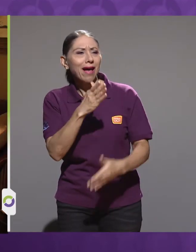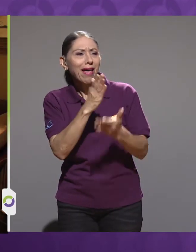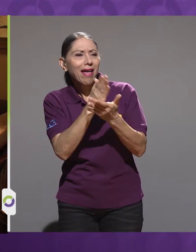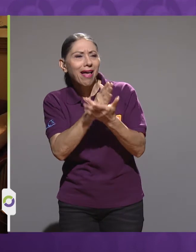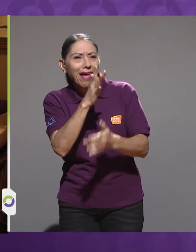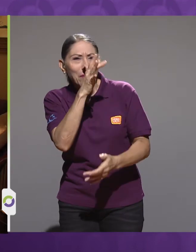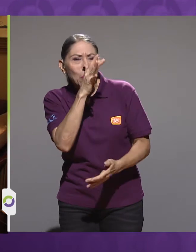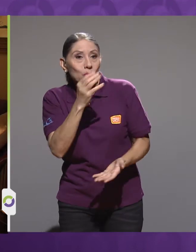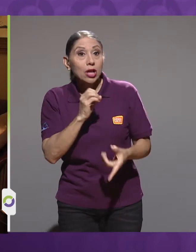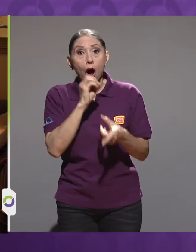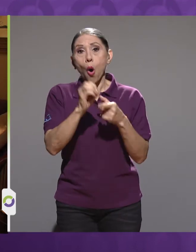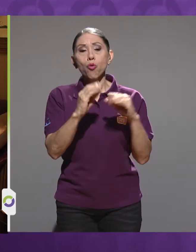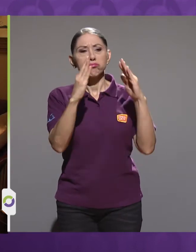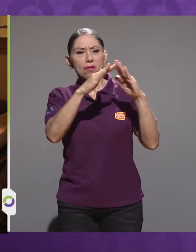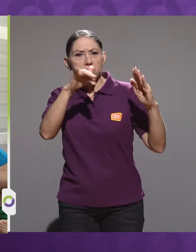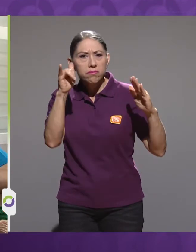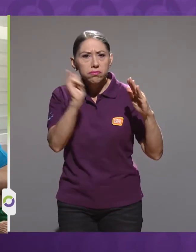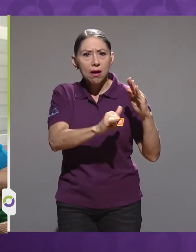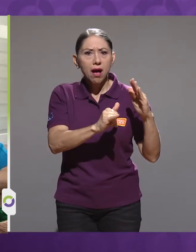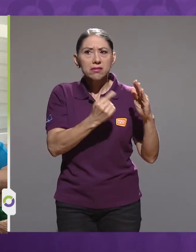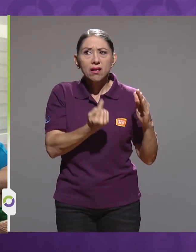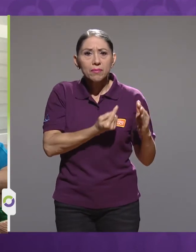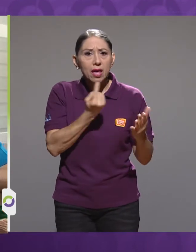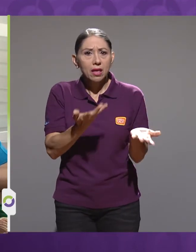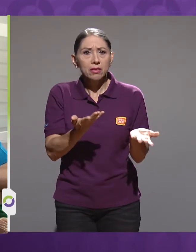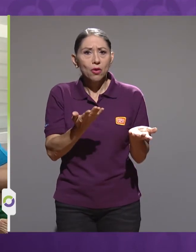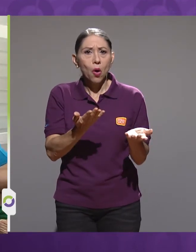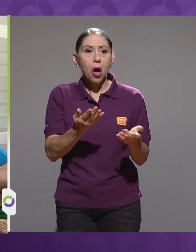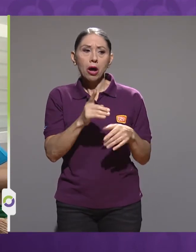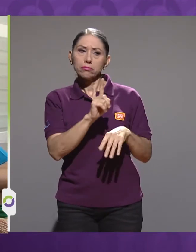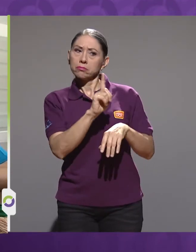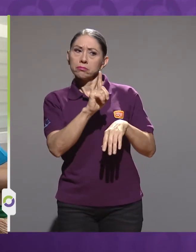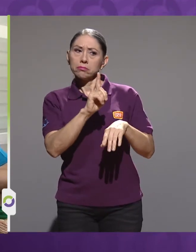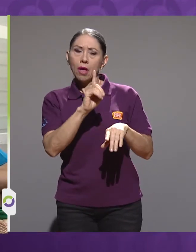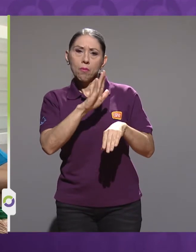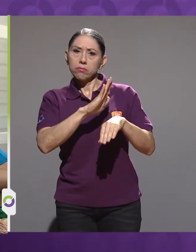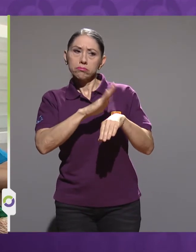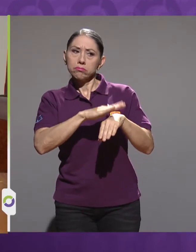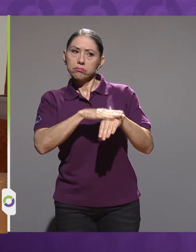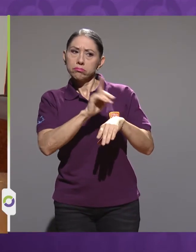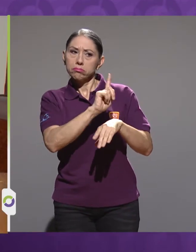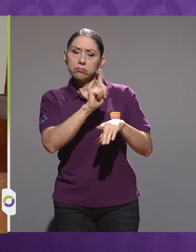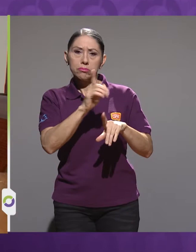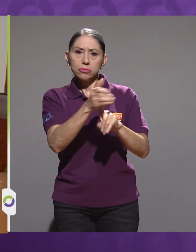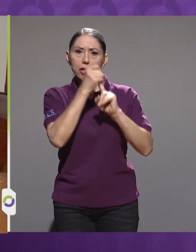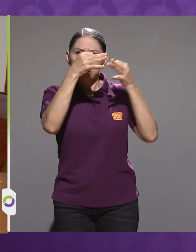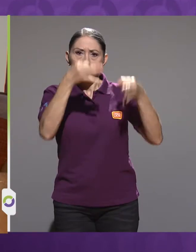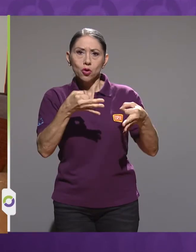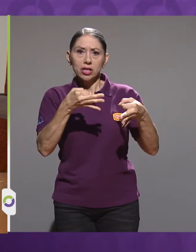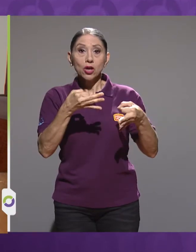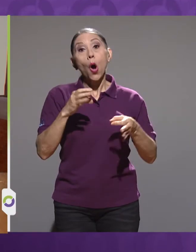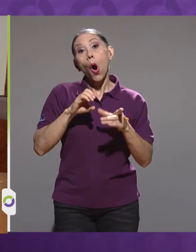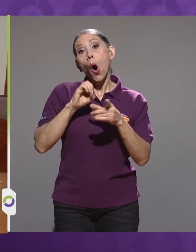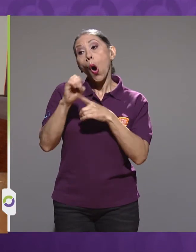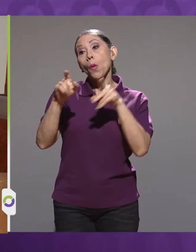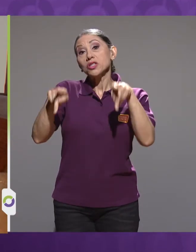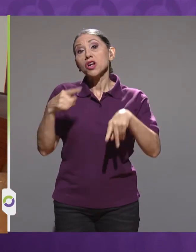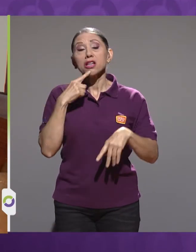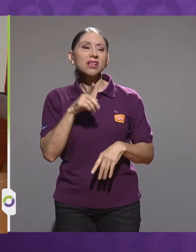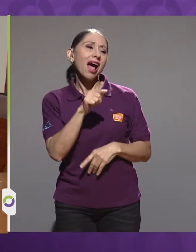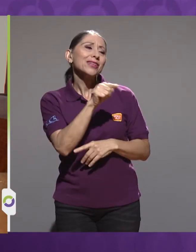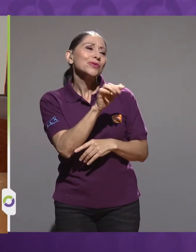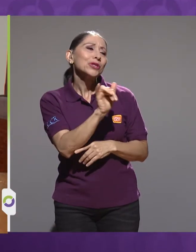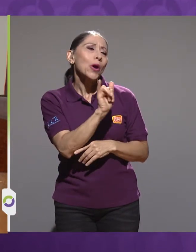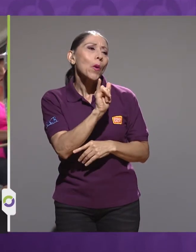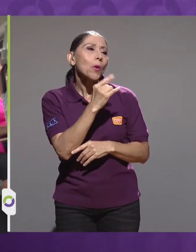burla, aislamiento, ¿verdad?, el que no le permiten tomar sus propias decisiones, que ya empieza a recibir, bueno, es que ya de por sí usted es como un niño,